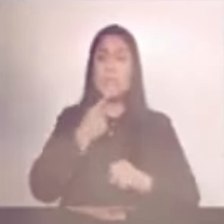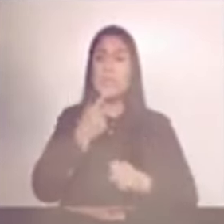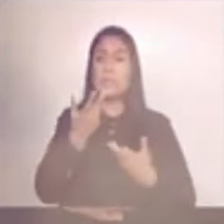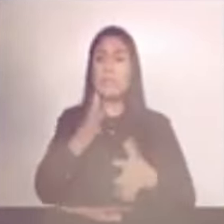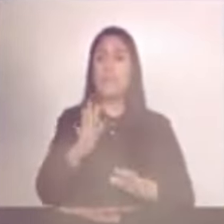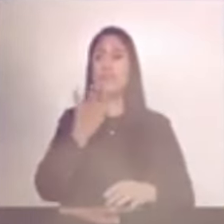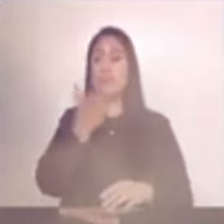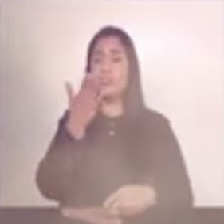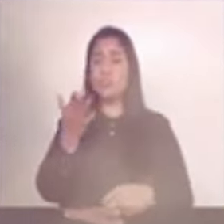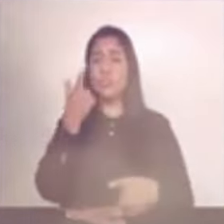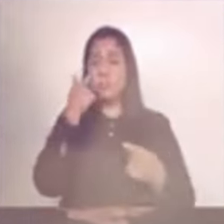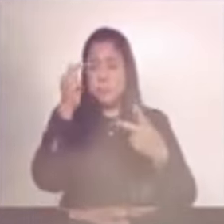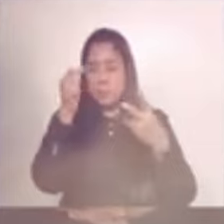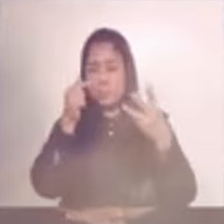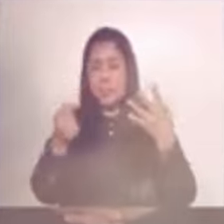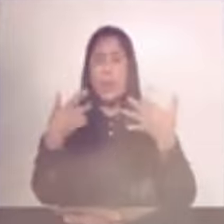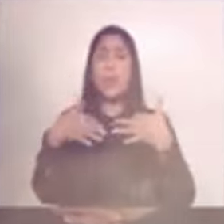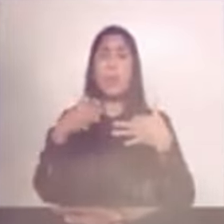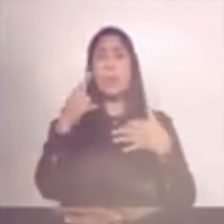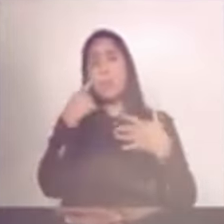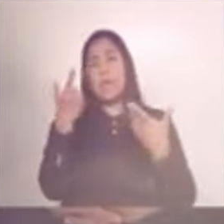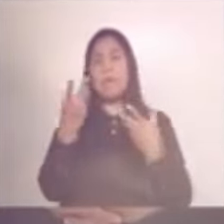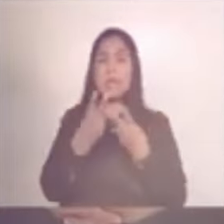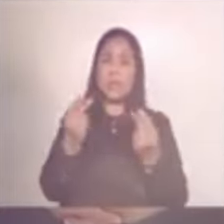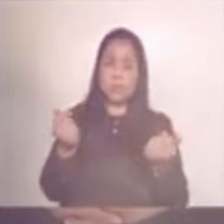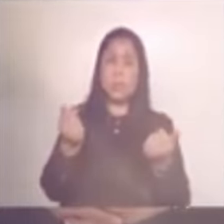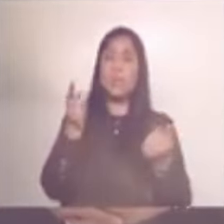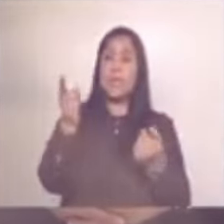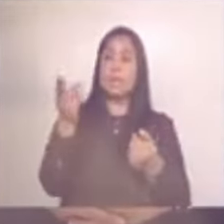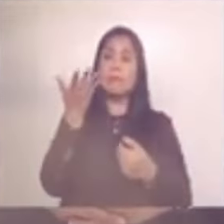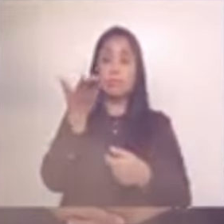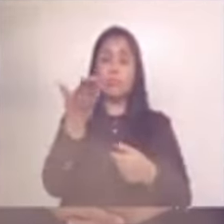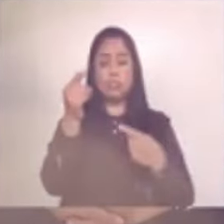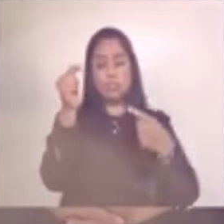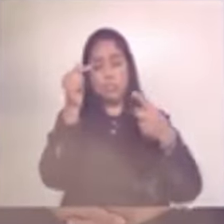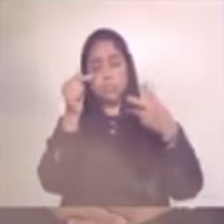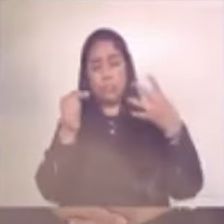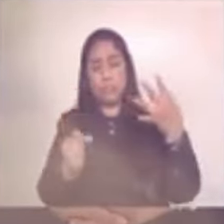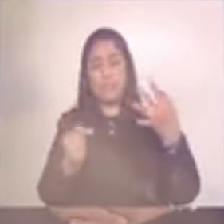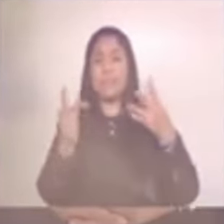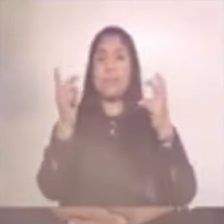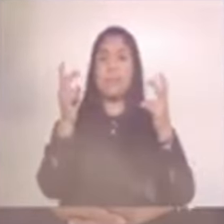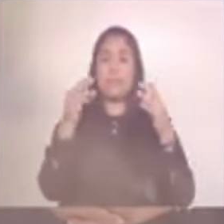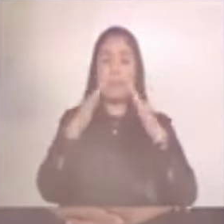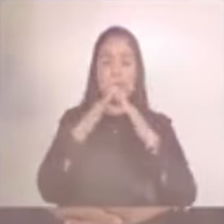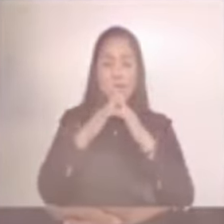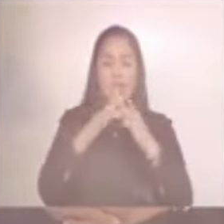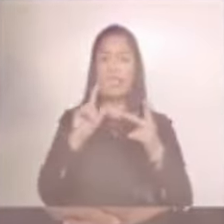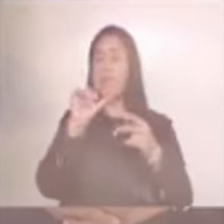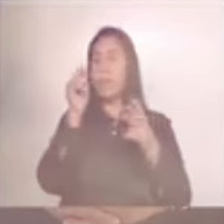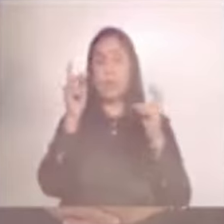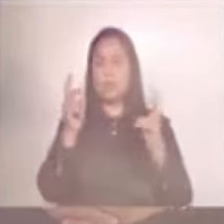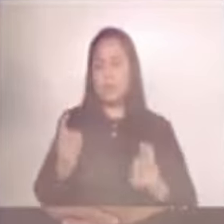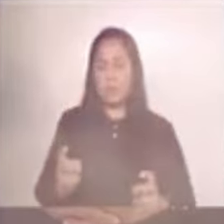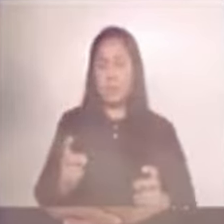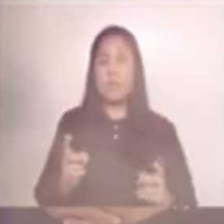distintas posibilidades. Ellos vienen con solicitudes alrededor de temas de vivienda y otras cuestiones. Y